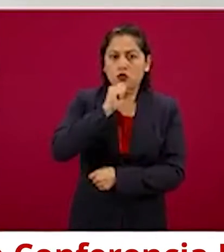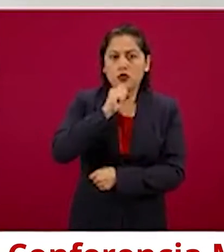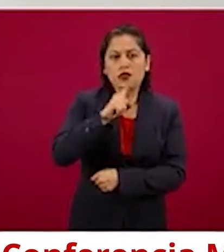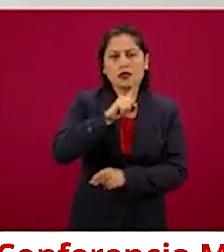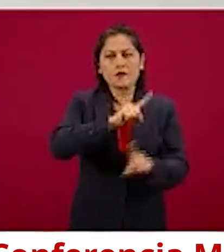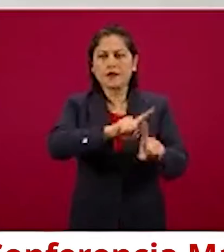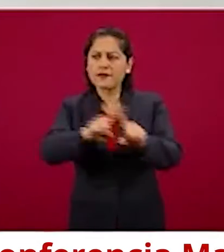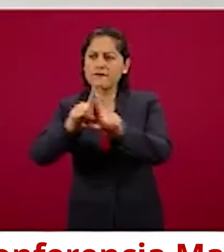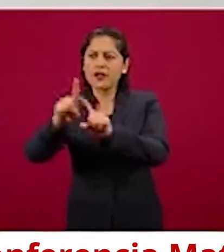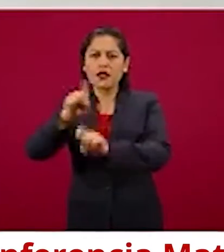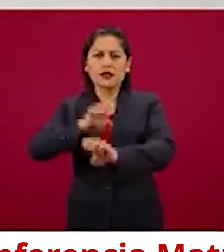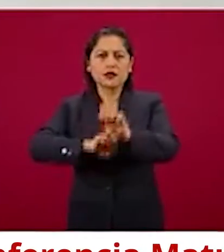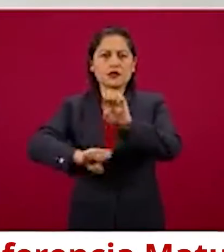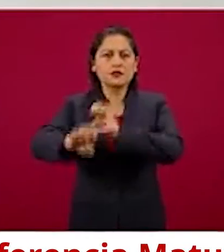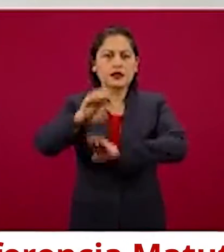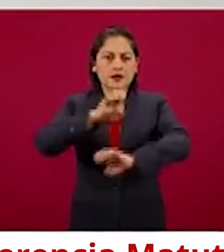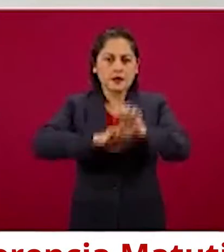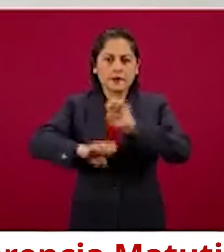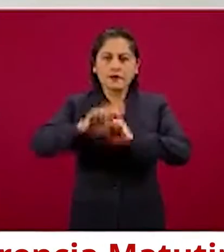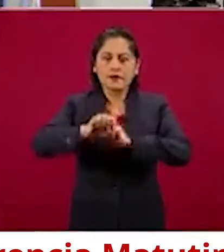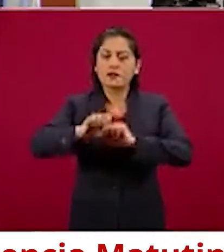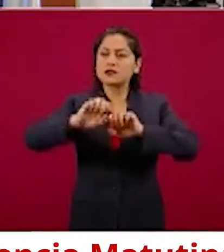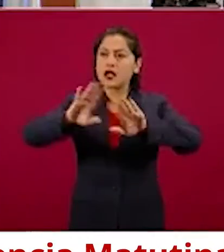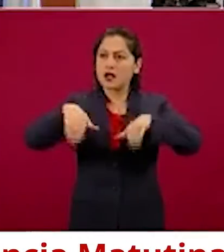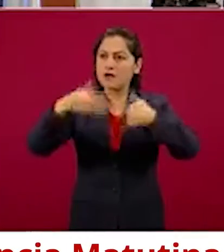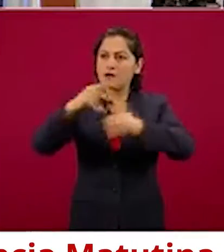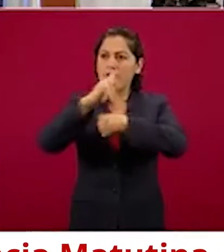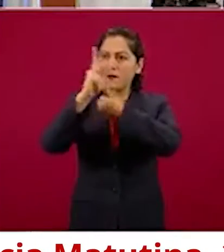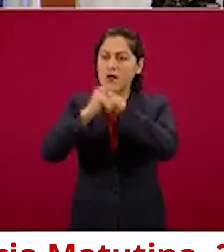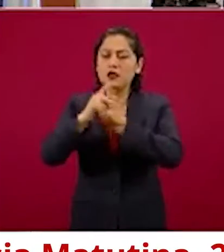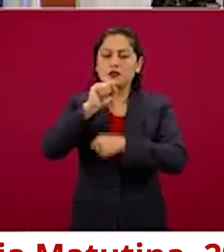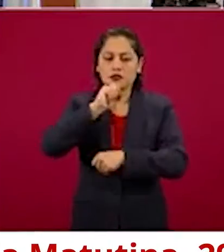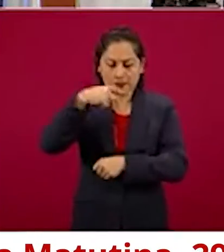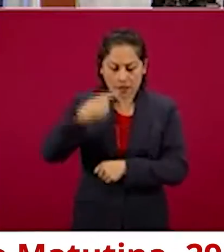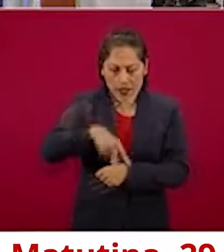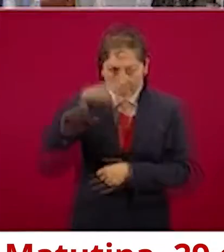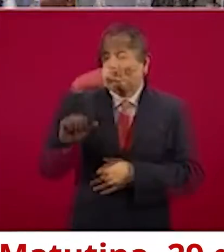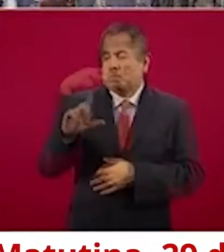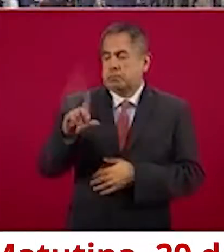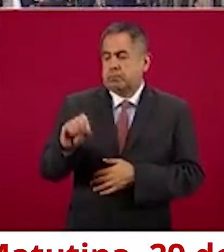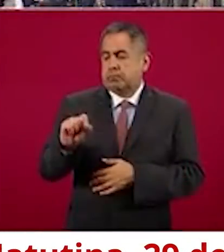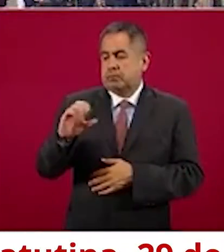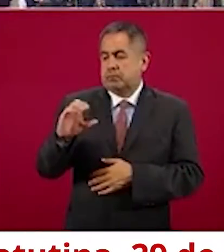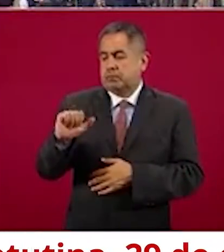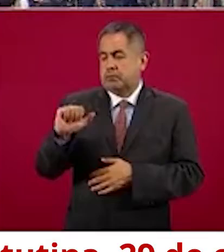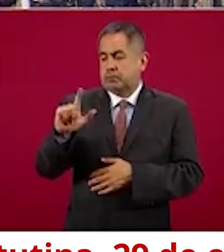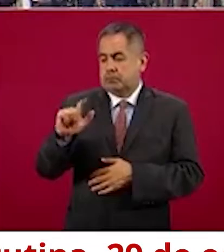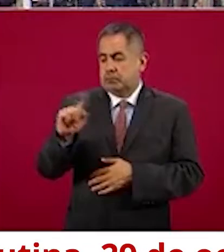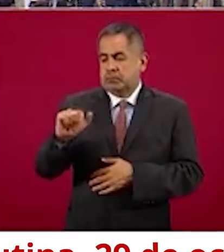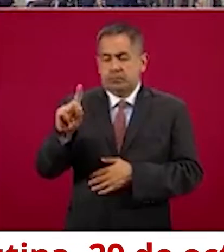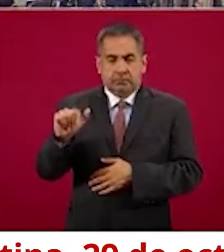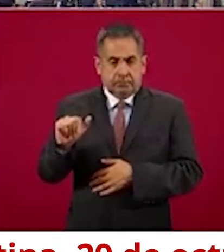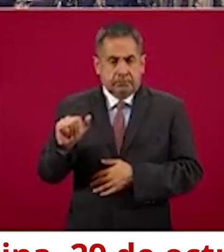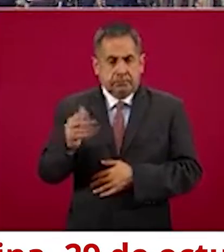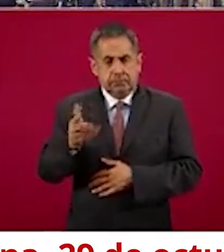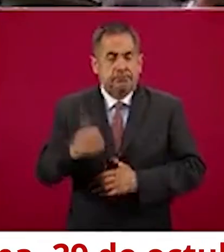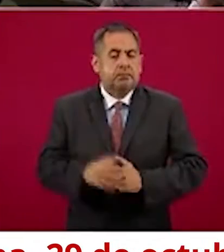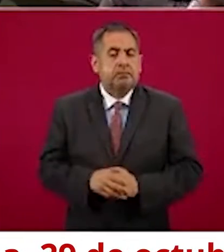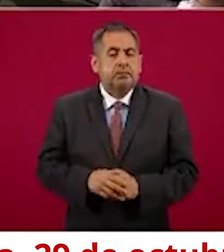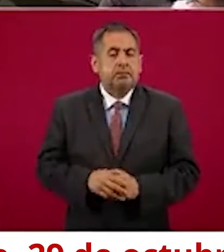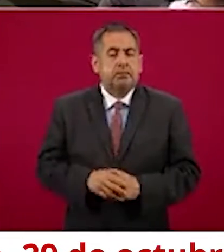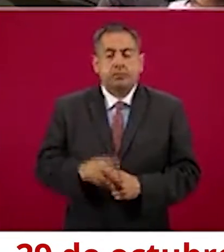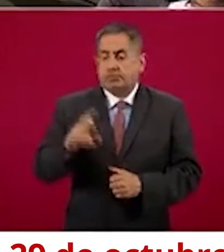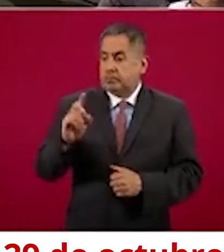para el mercado y la industria mexicana, así como el mercado y la industria internacional. Quisiera preguntarle, presidente, estos